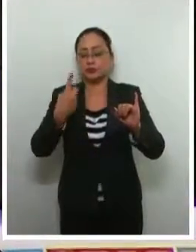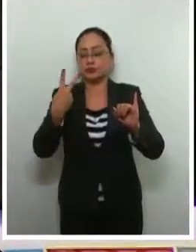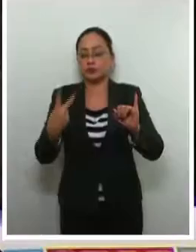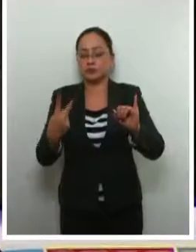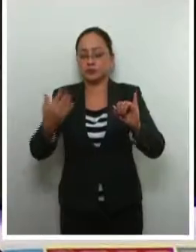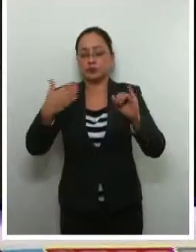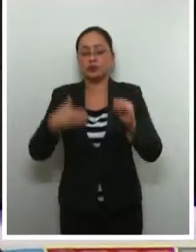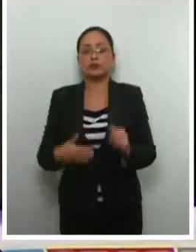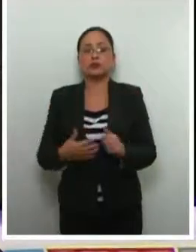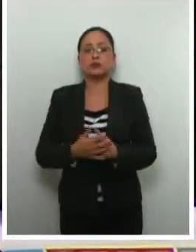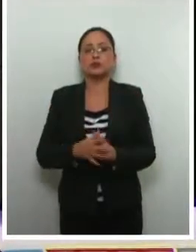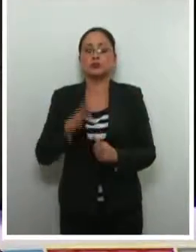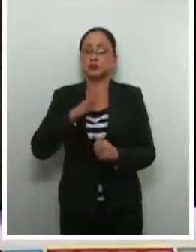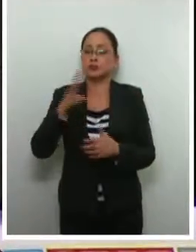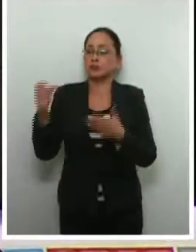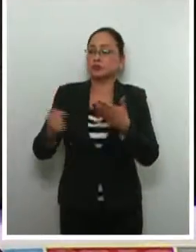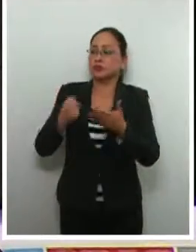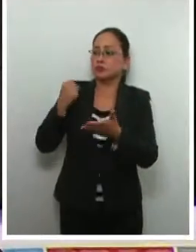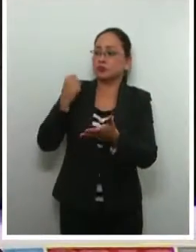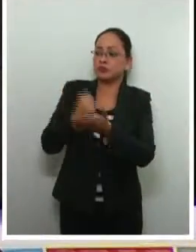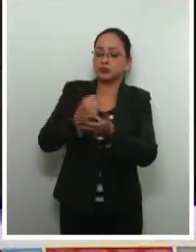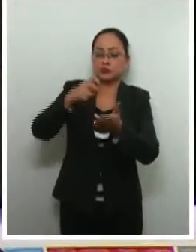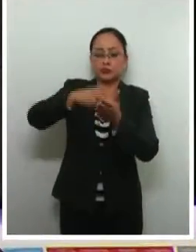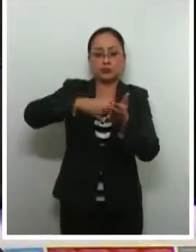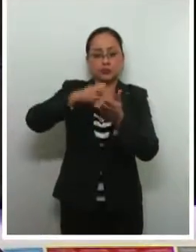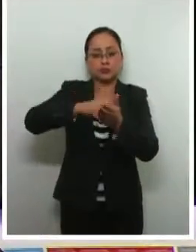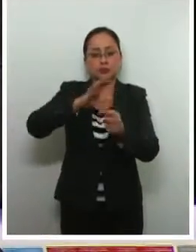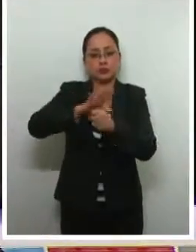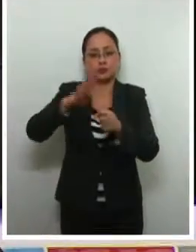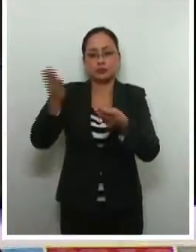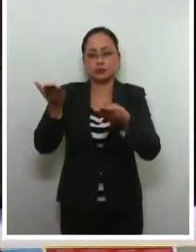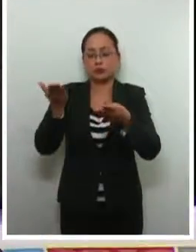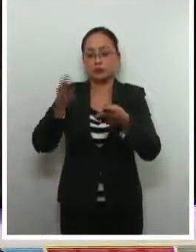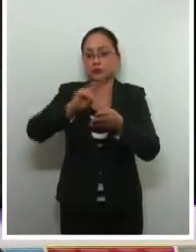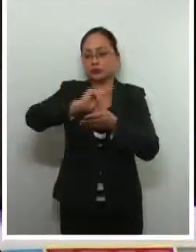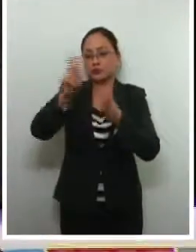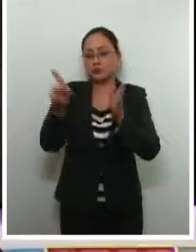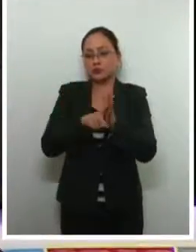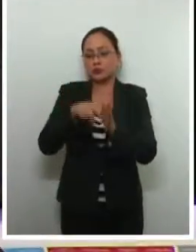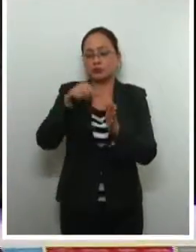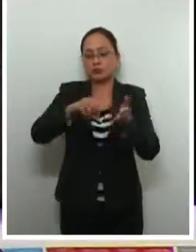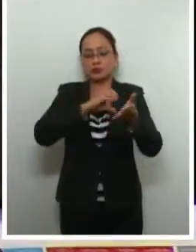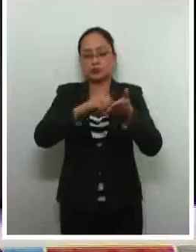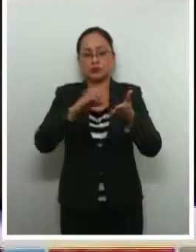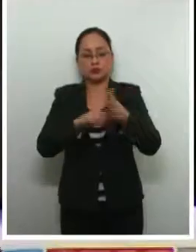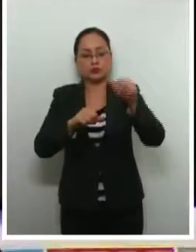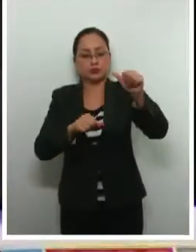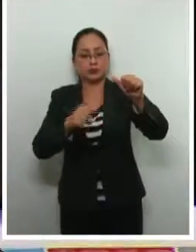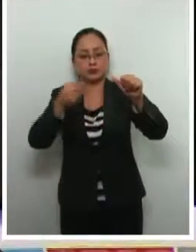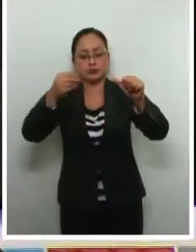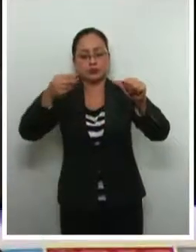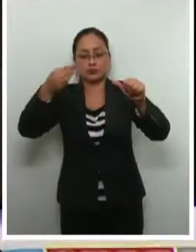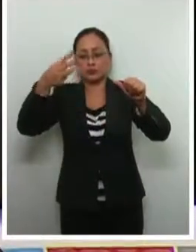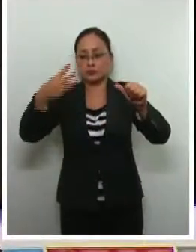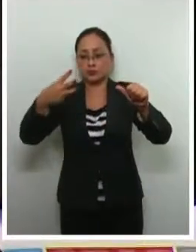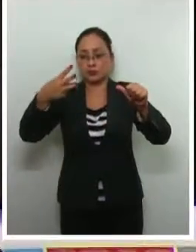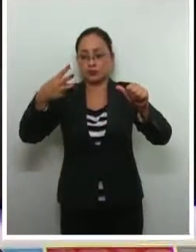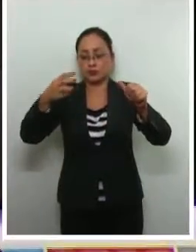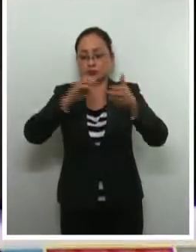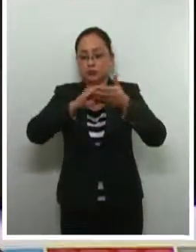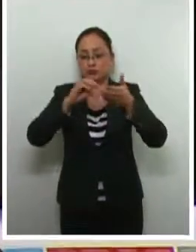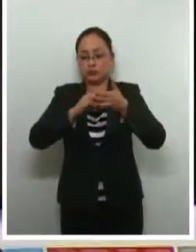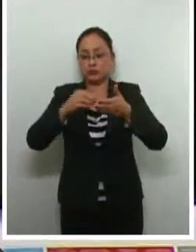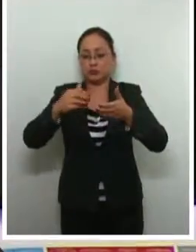2, que ha sido aprobada la modificación aceptada por la Asamblea del inciso A, numeral 3 del apartado